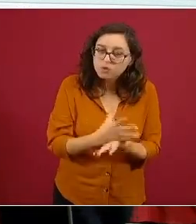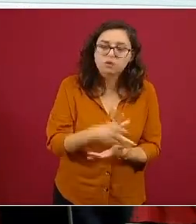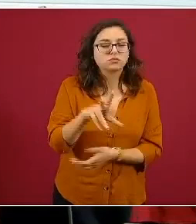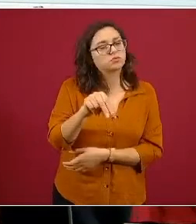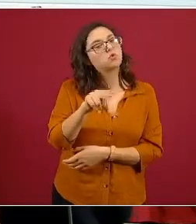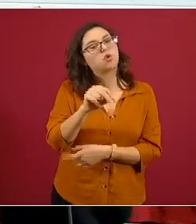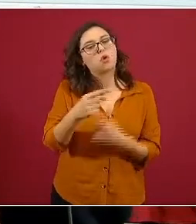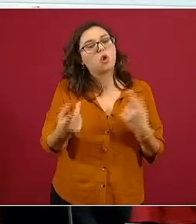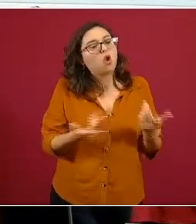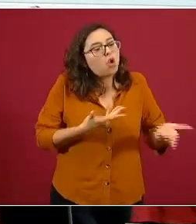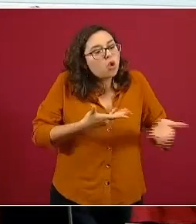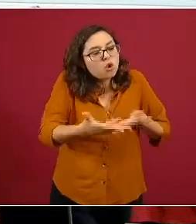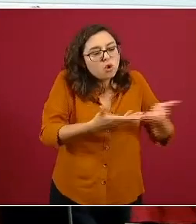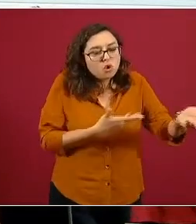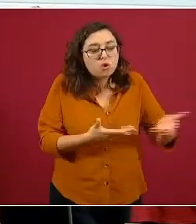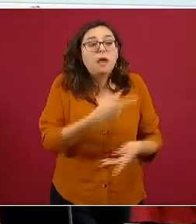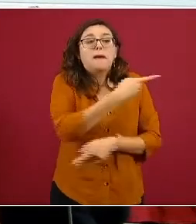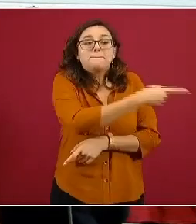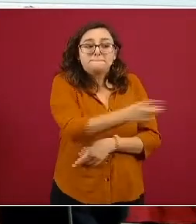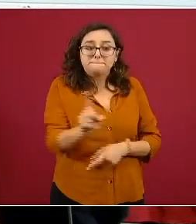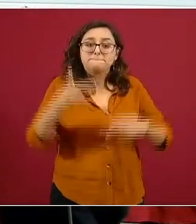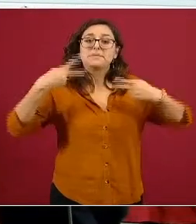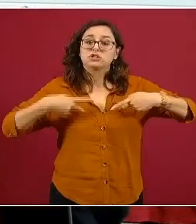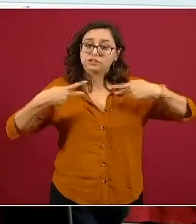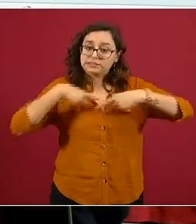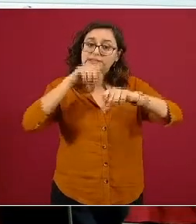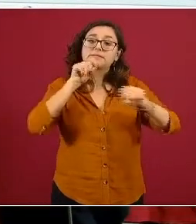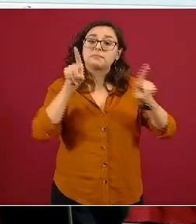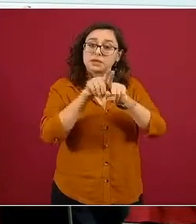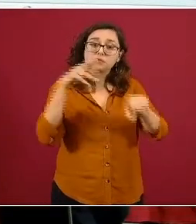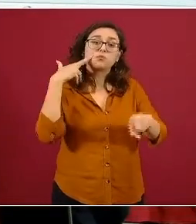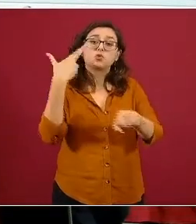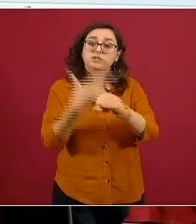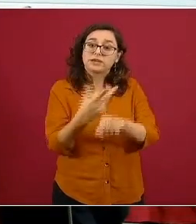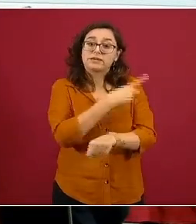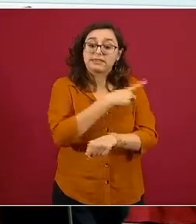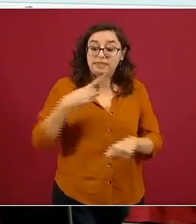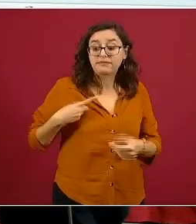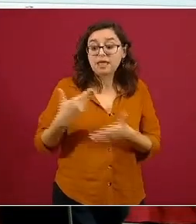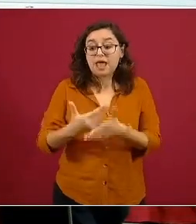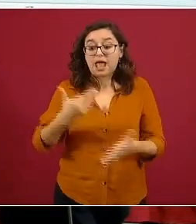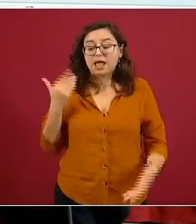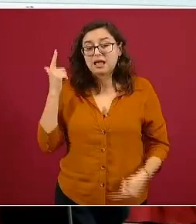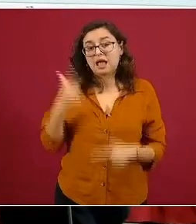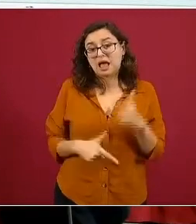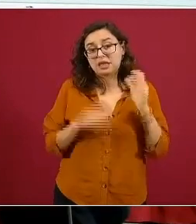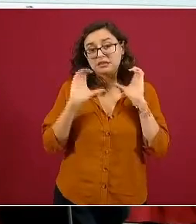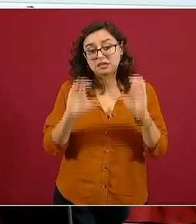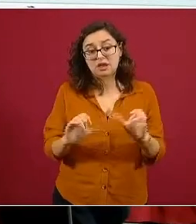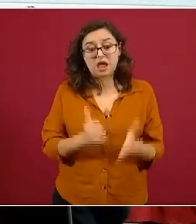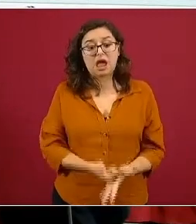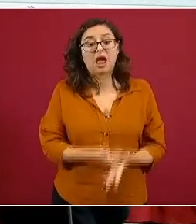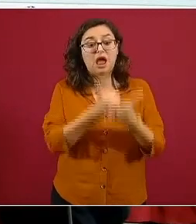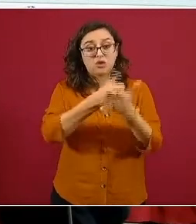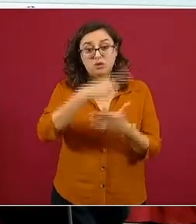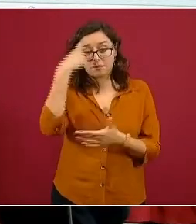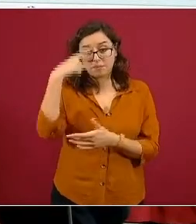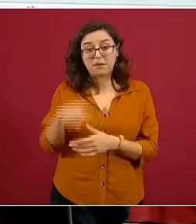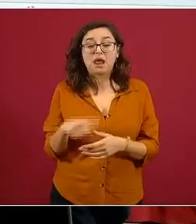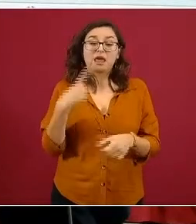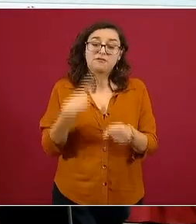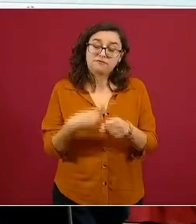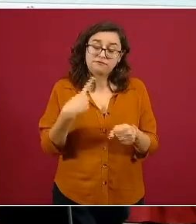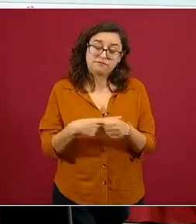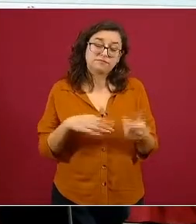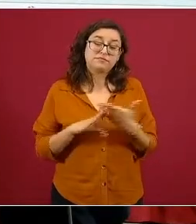parte, sino que convocamos a la población que también actúe en forma preventiva, porque eso nos va a ayudar a evitar que haya casos. En el